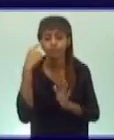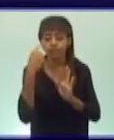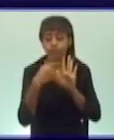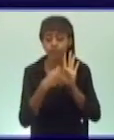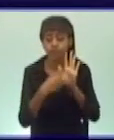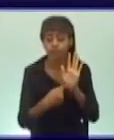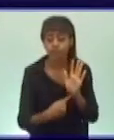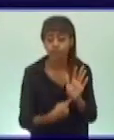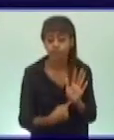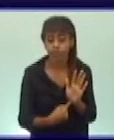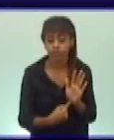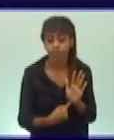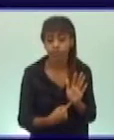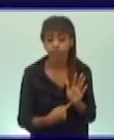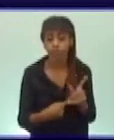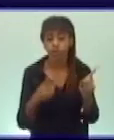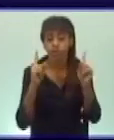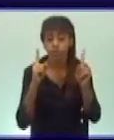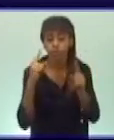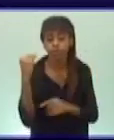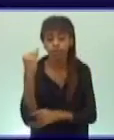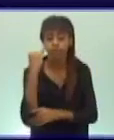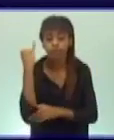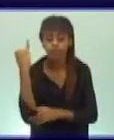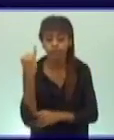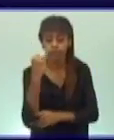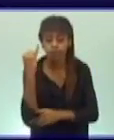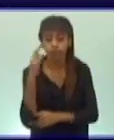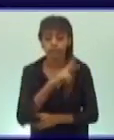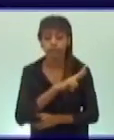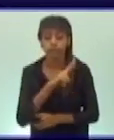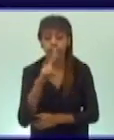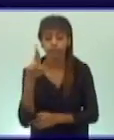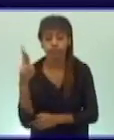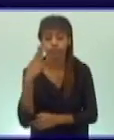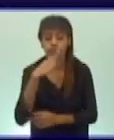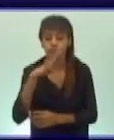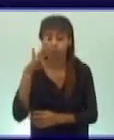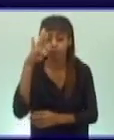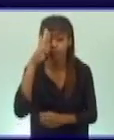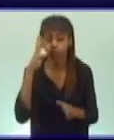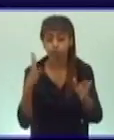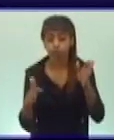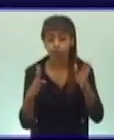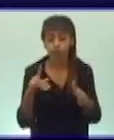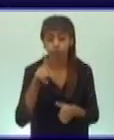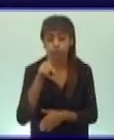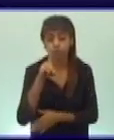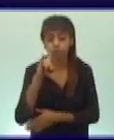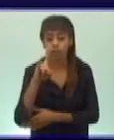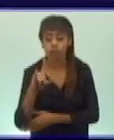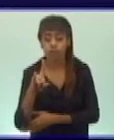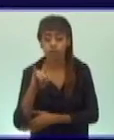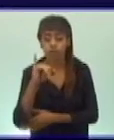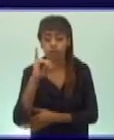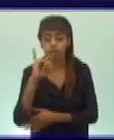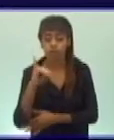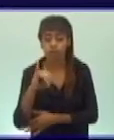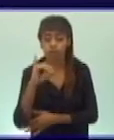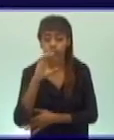Caracteriza la política internacional de la Revolución Cubana en el periodo de 1960